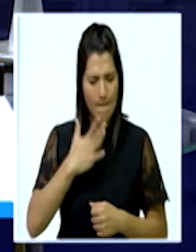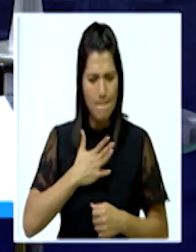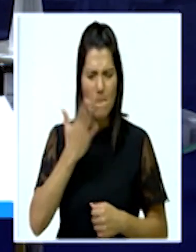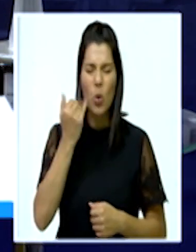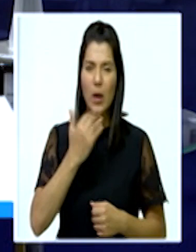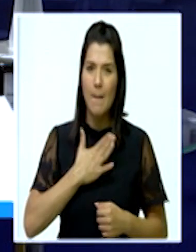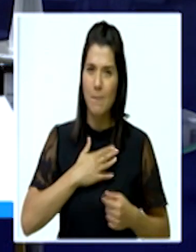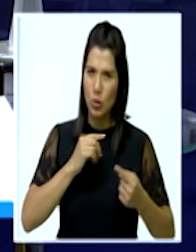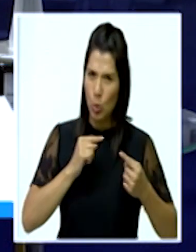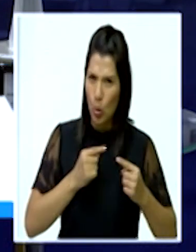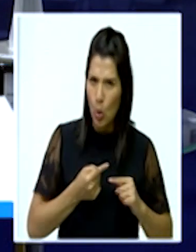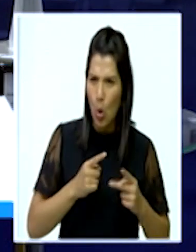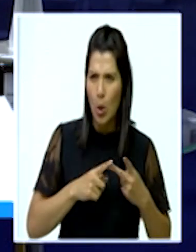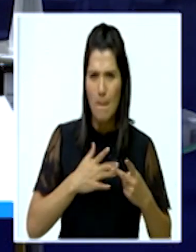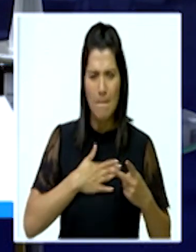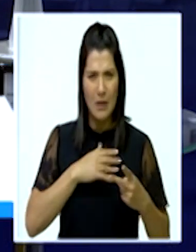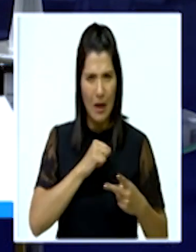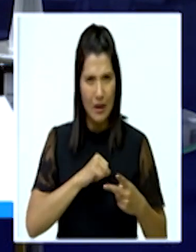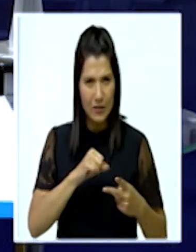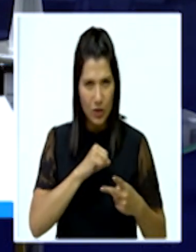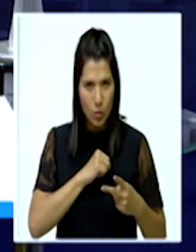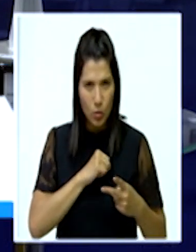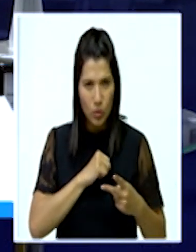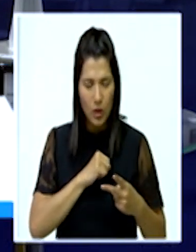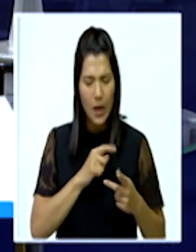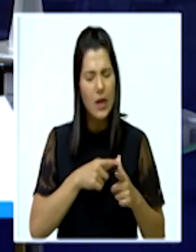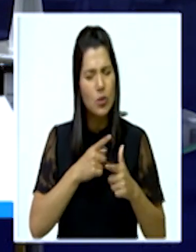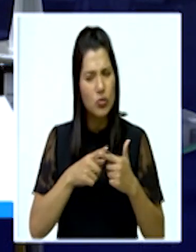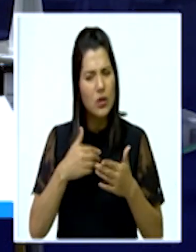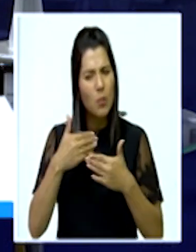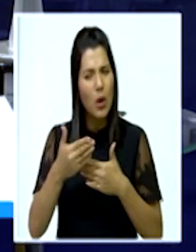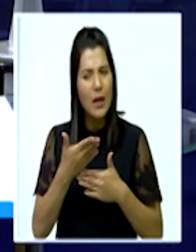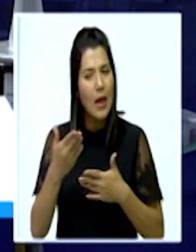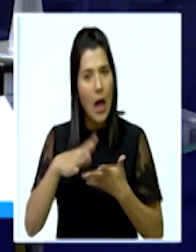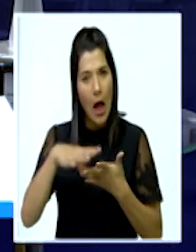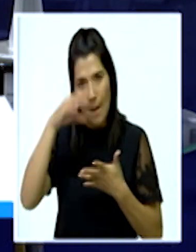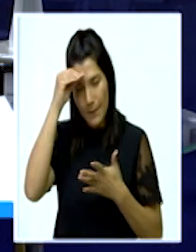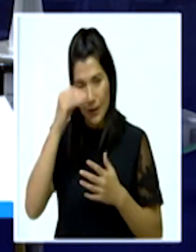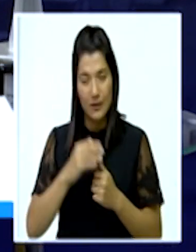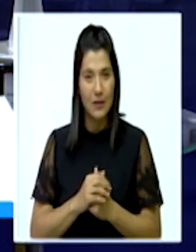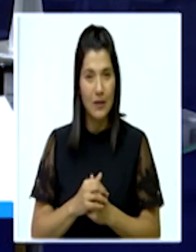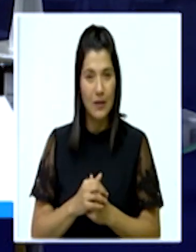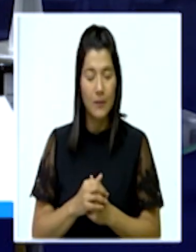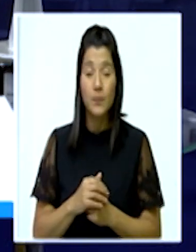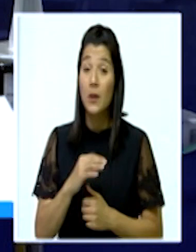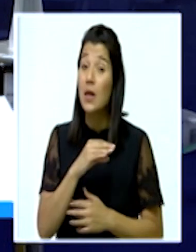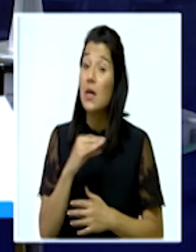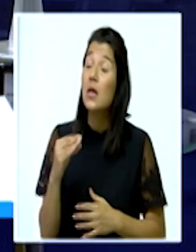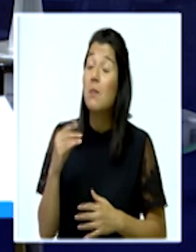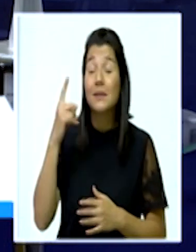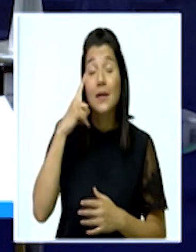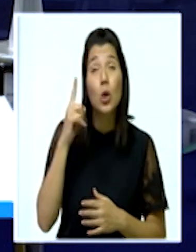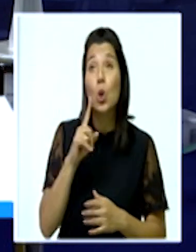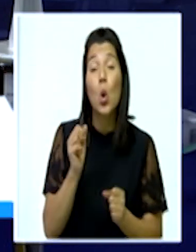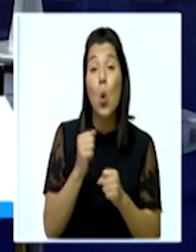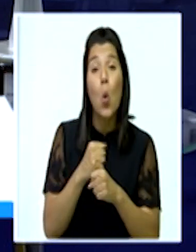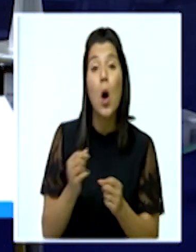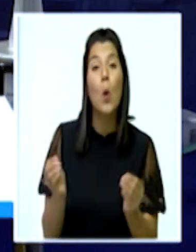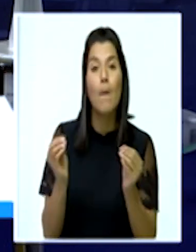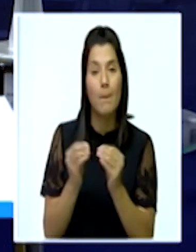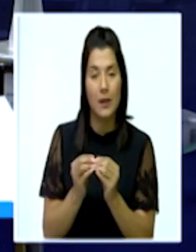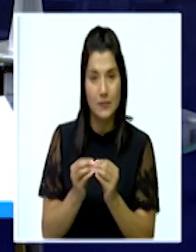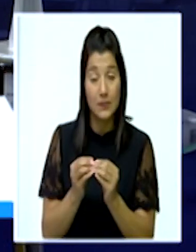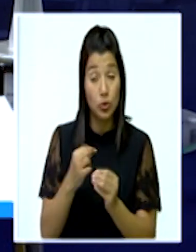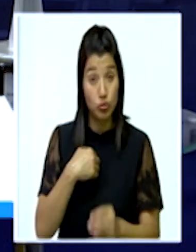portarme o lo que sea, ok, lección de vida, una gran lección de vida y no lo voy a hacer más. ¿Y qué hago con eso? Yo